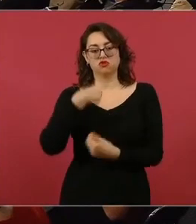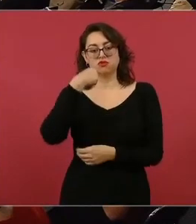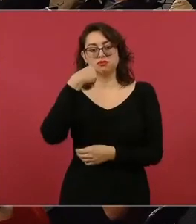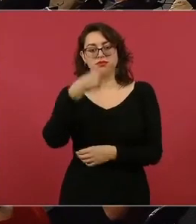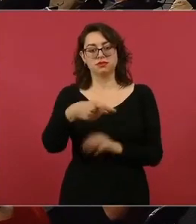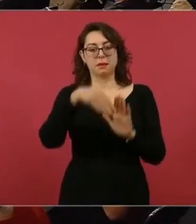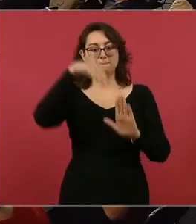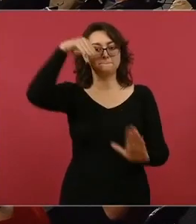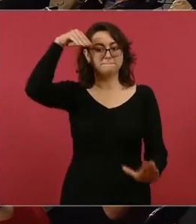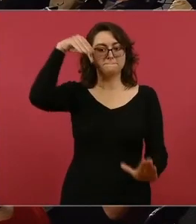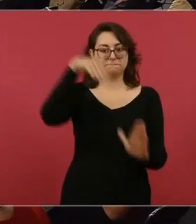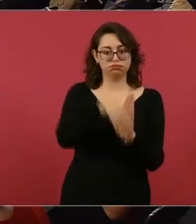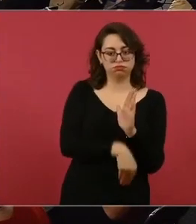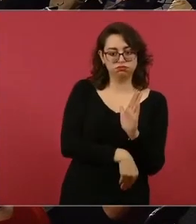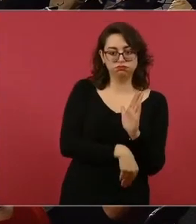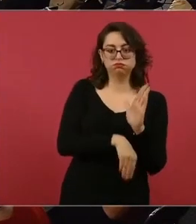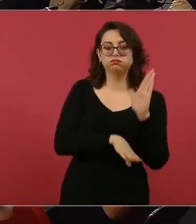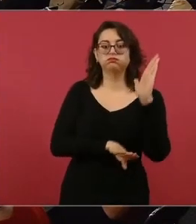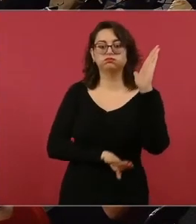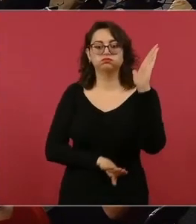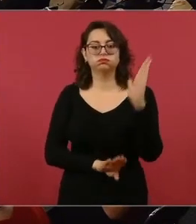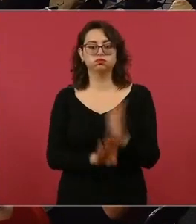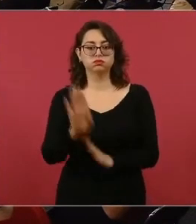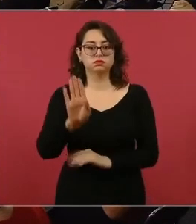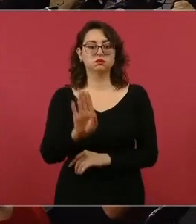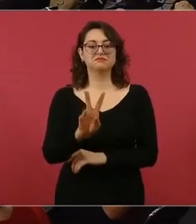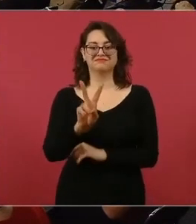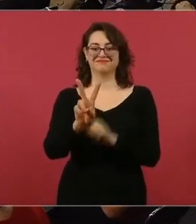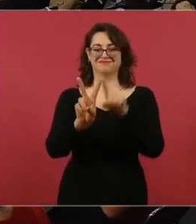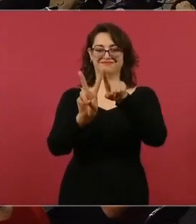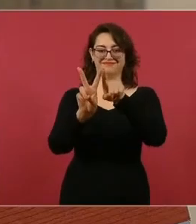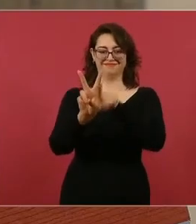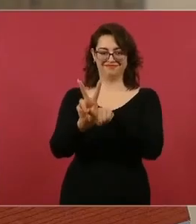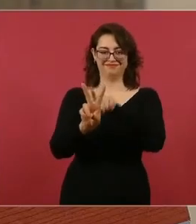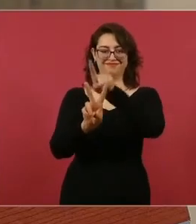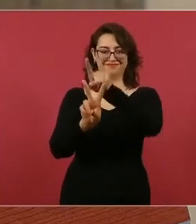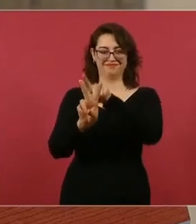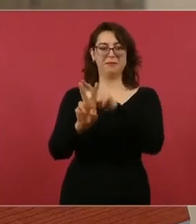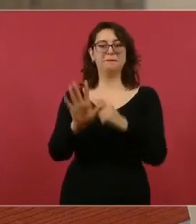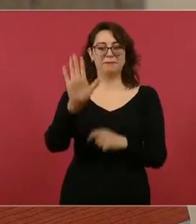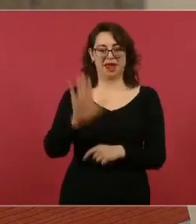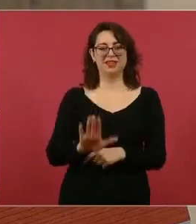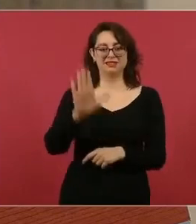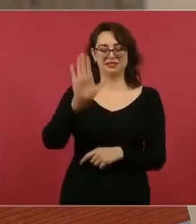Y ya estamos levantando con relación